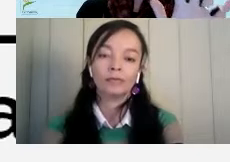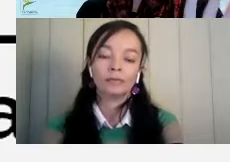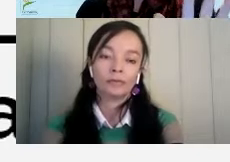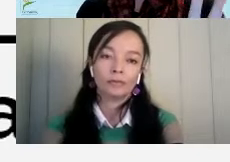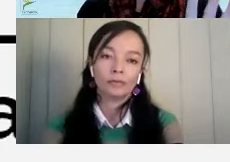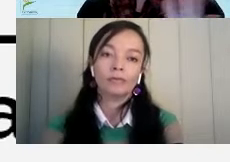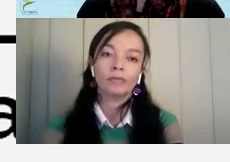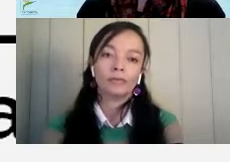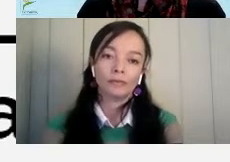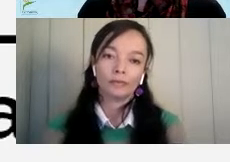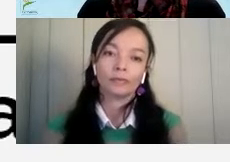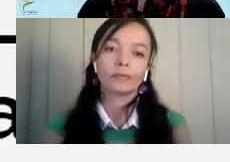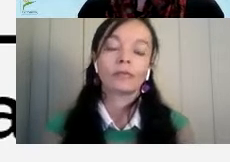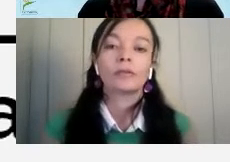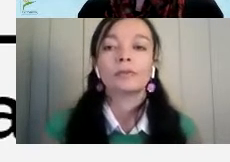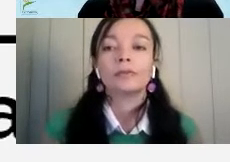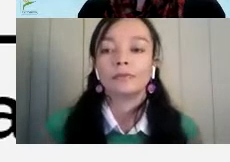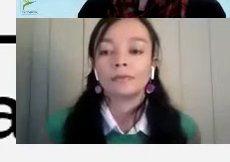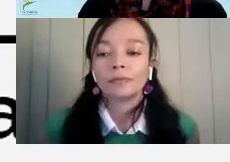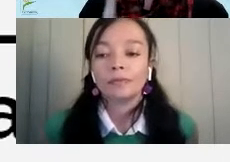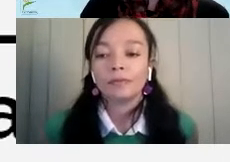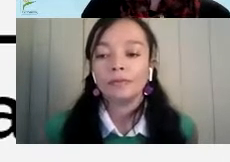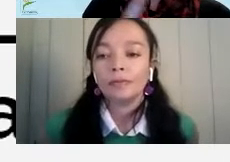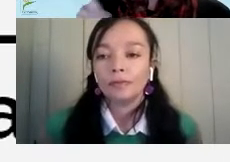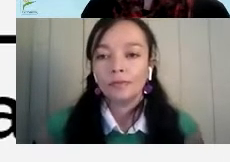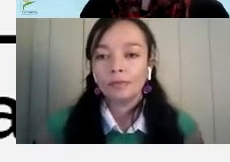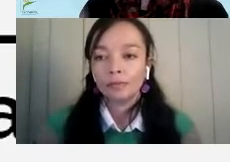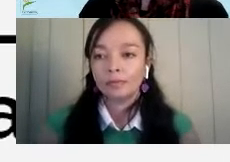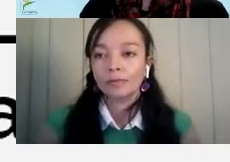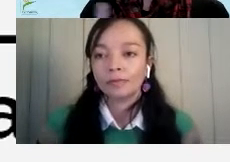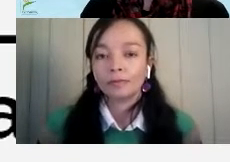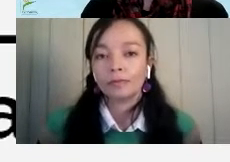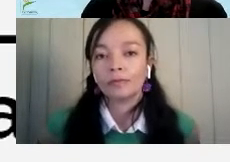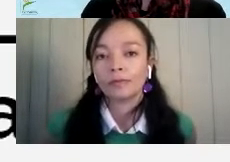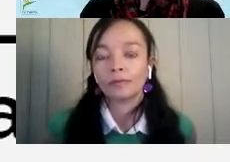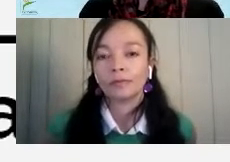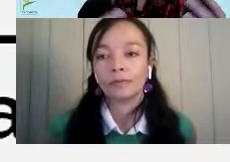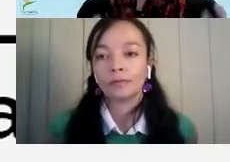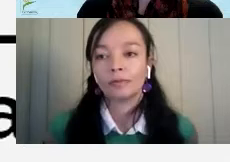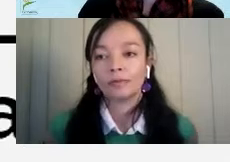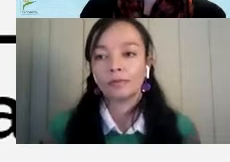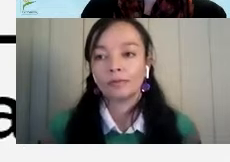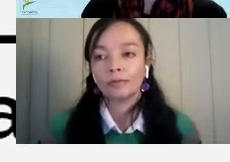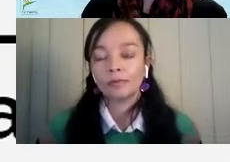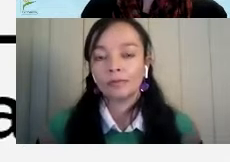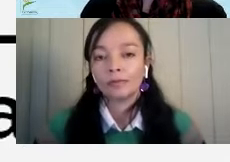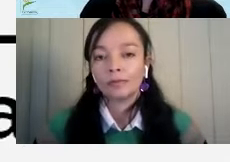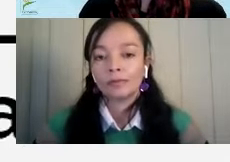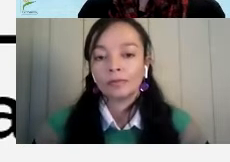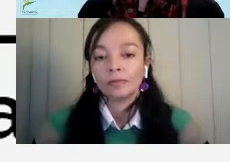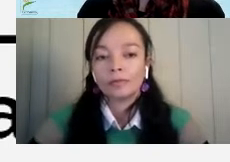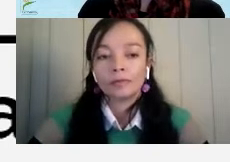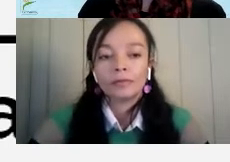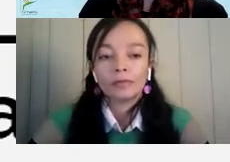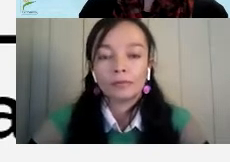al día y recomendamos como un minuto a cada seña. No tiene que gastar mucho tiempo, no queremos